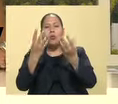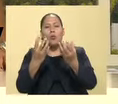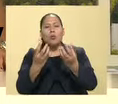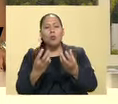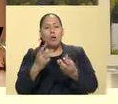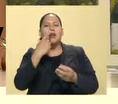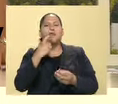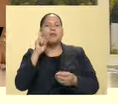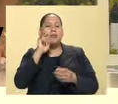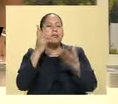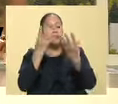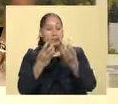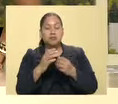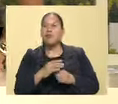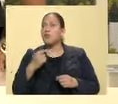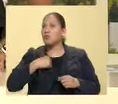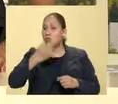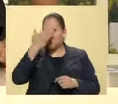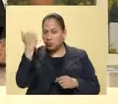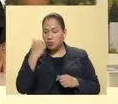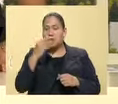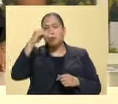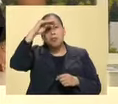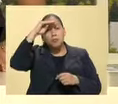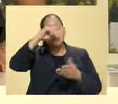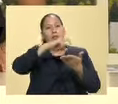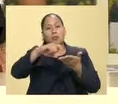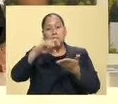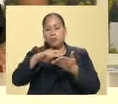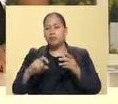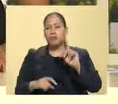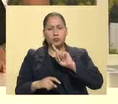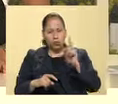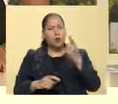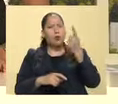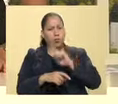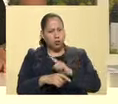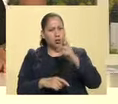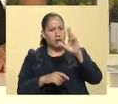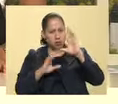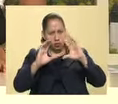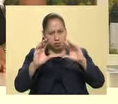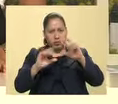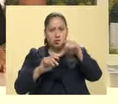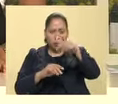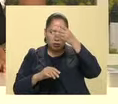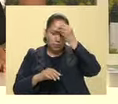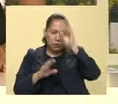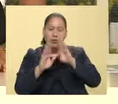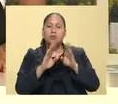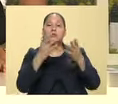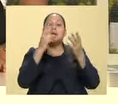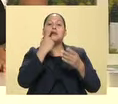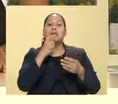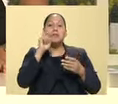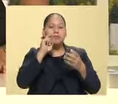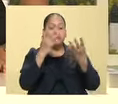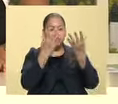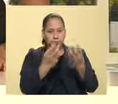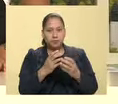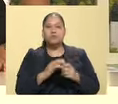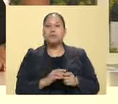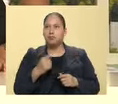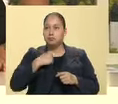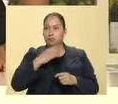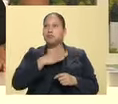deshidratarlo totalmente. Yo pensé que se compraba. Yo tampoco. No, un día hay que hacer, deberíamos hacer frutas y verduras deshidratadas. Qué buena idea se me